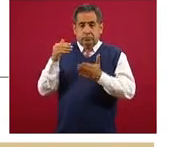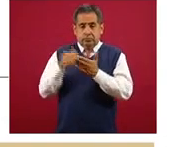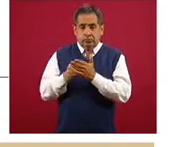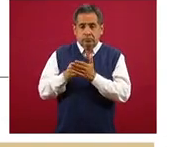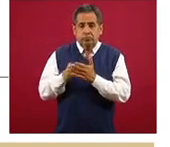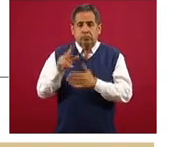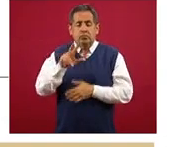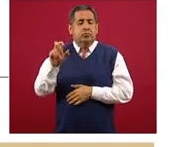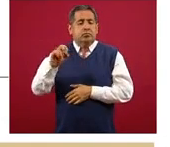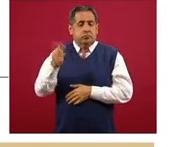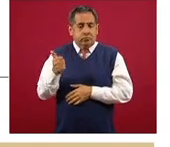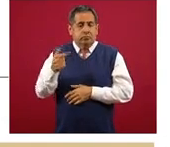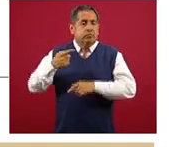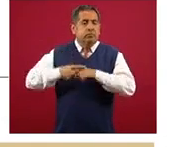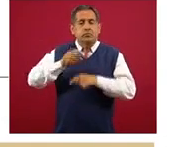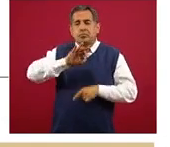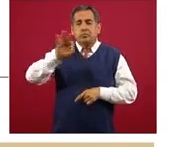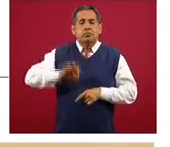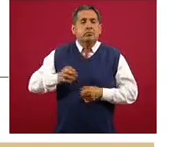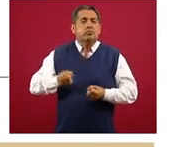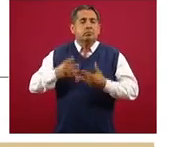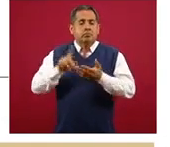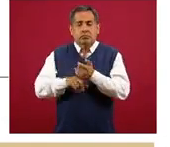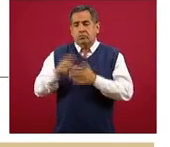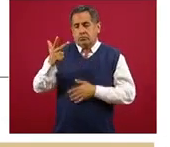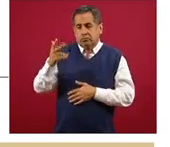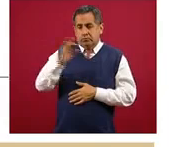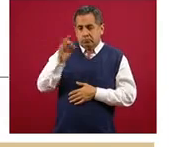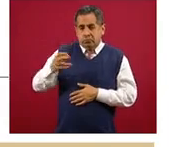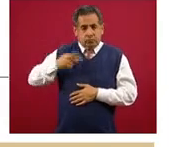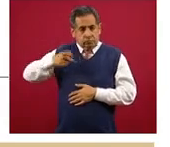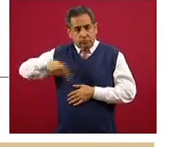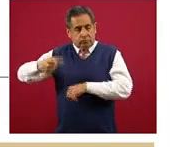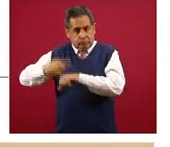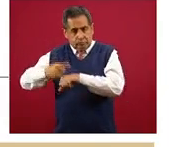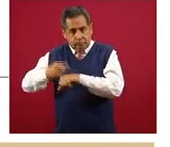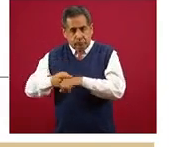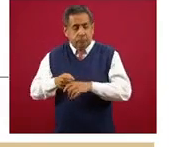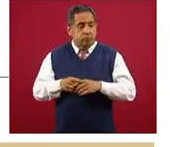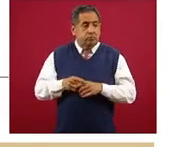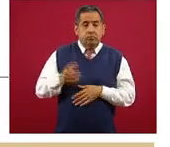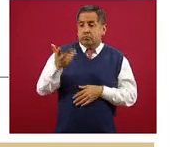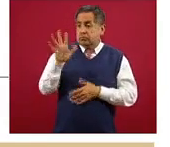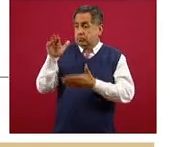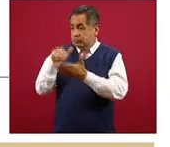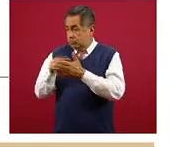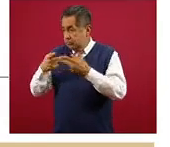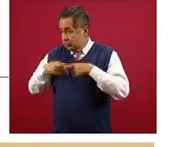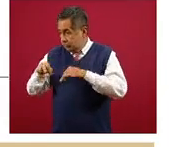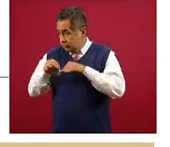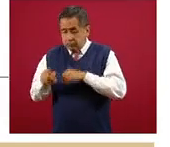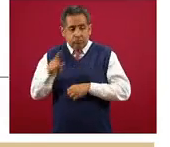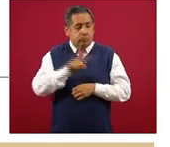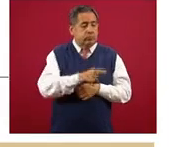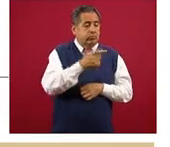25,806, lo que dio una tasa de infección del 8%, y la tasa de mortalidad por 10,000 trabajadores